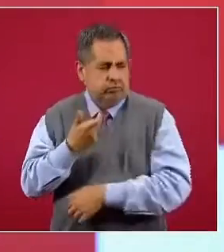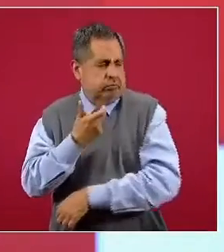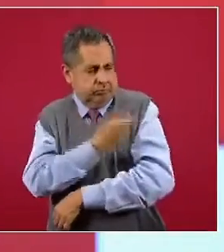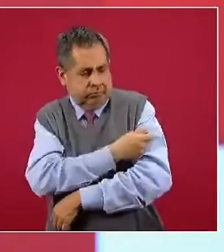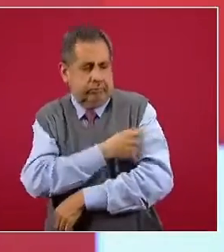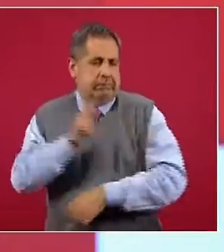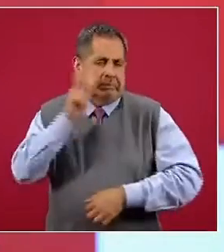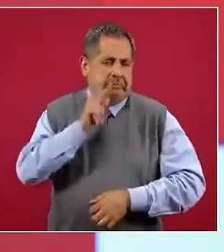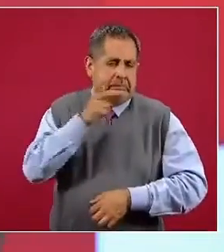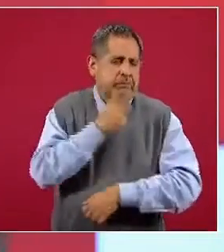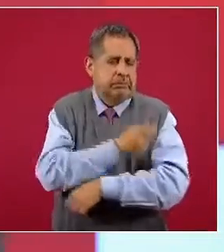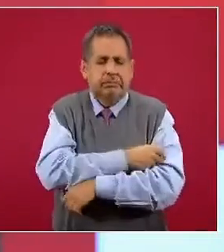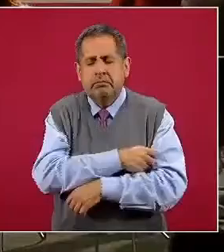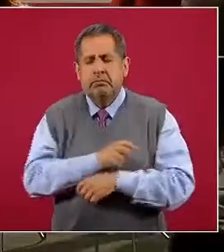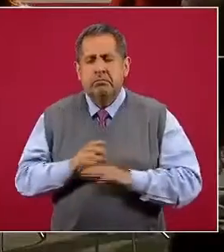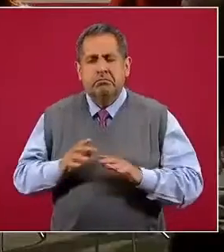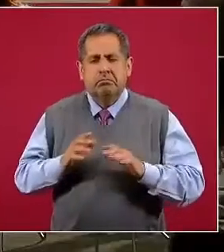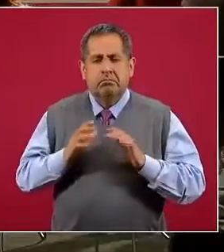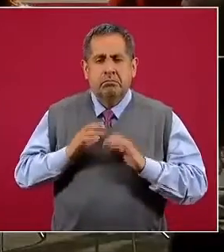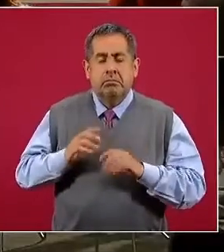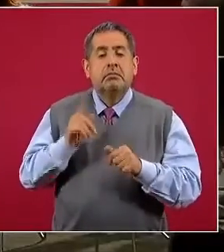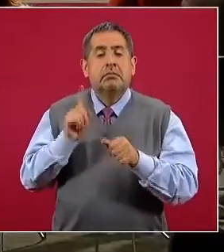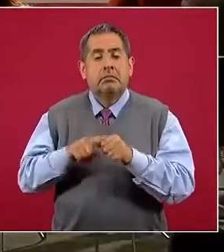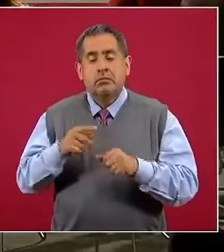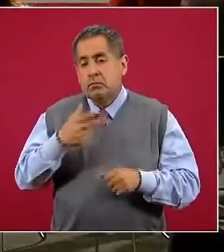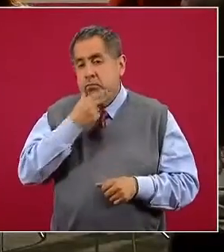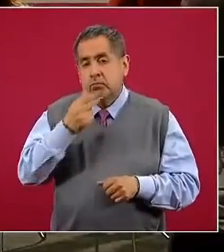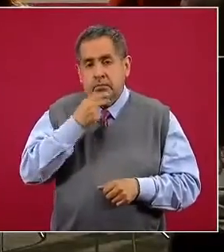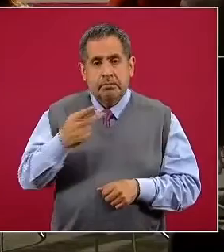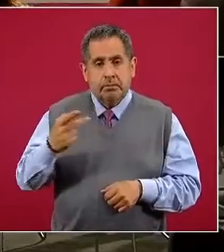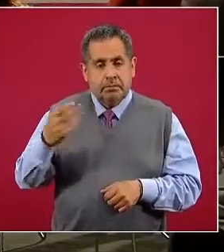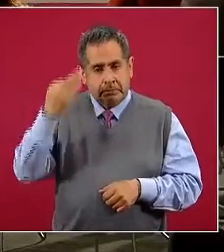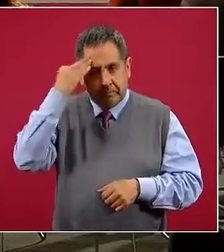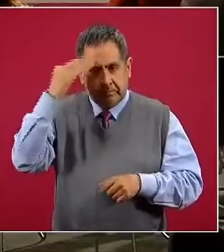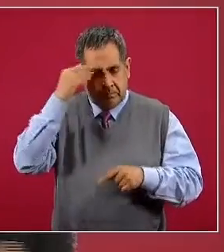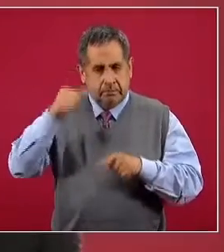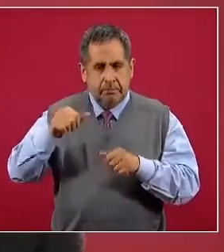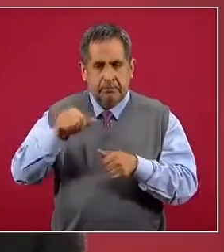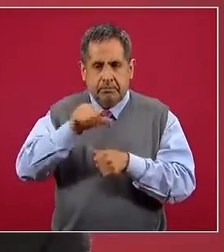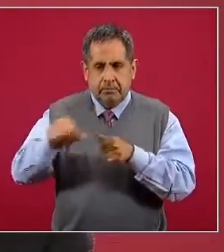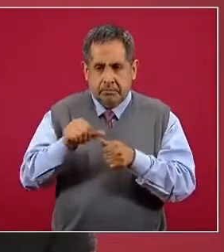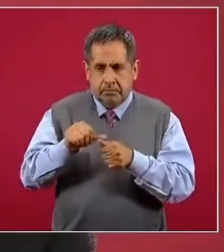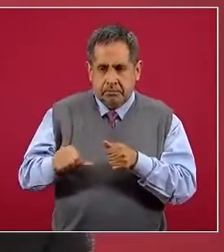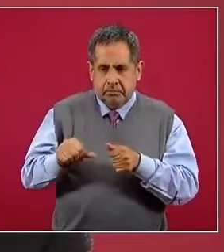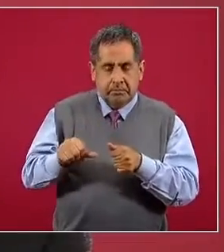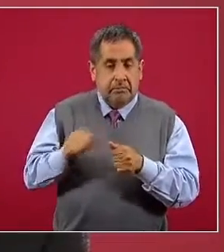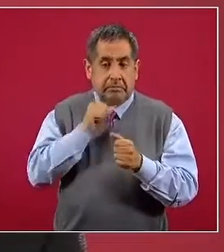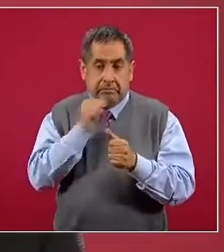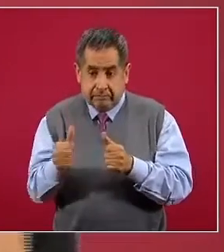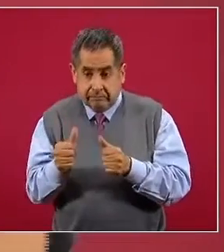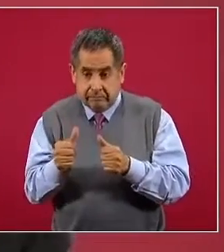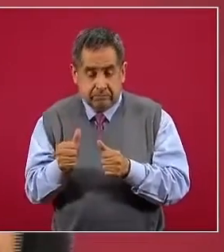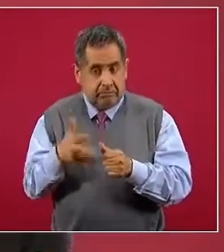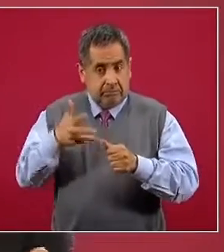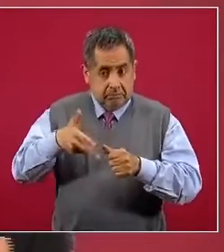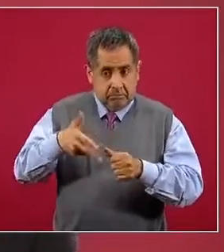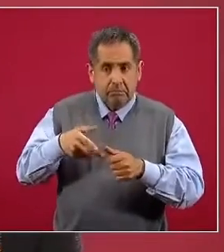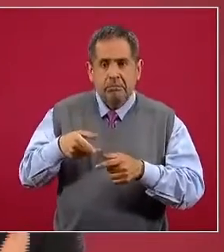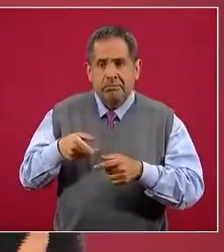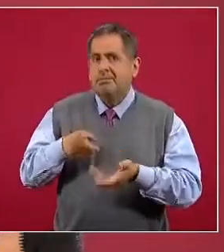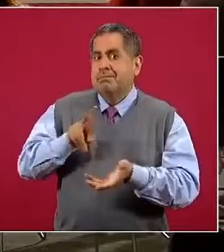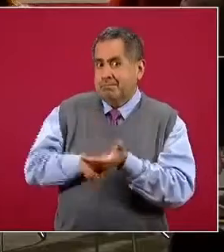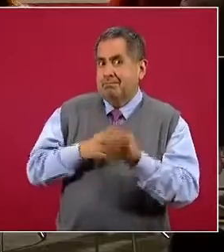en particular aquellos que no tenían circuncisión. Y a lo largo de estos 7 u 8 años ha habido